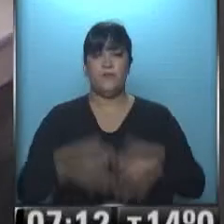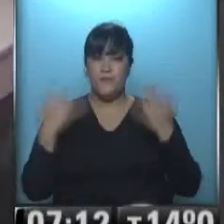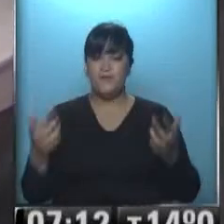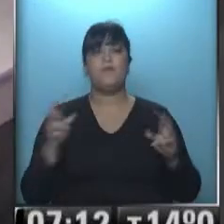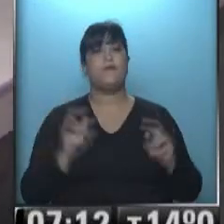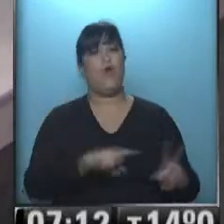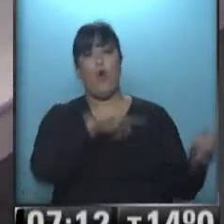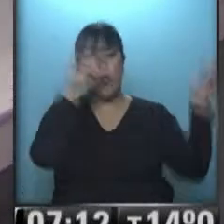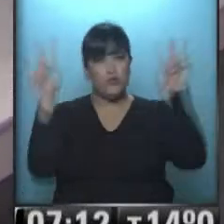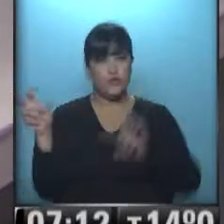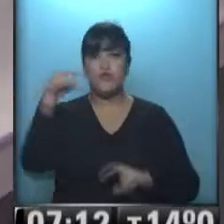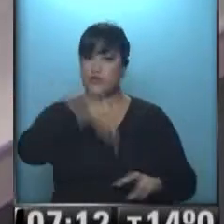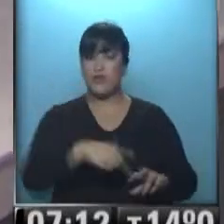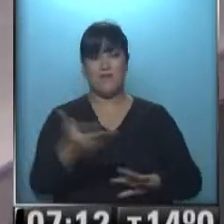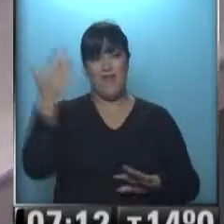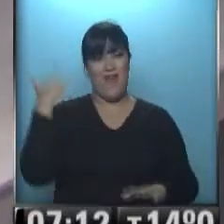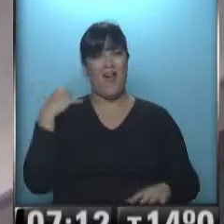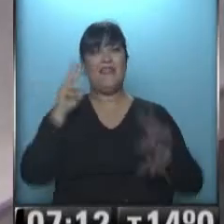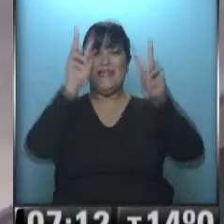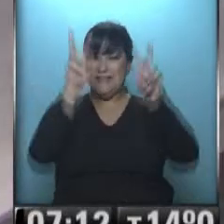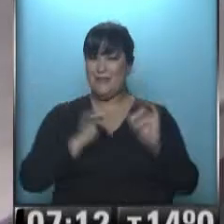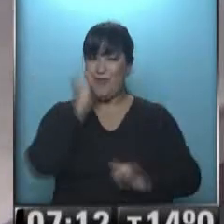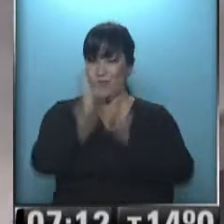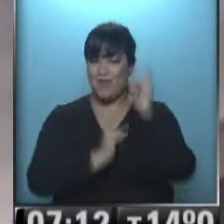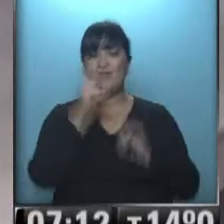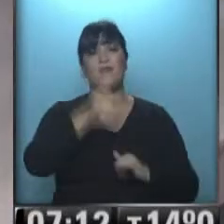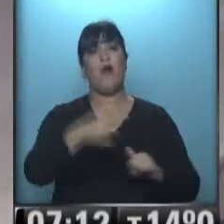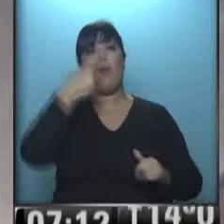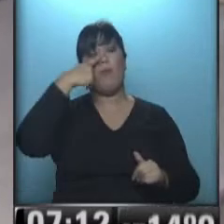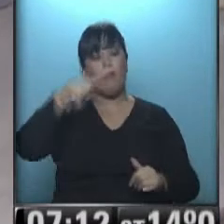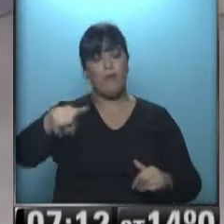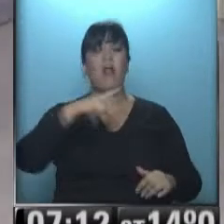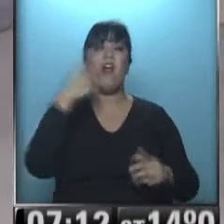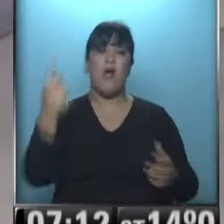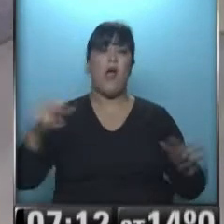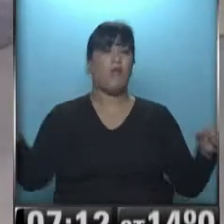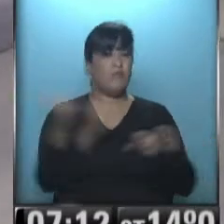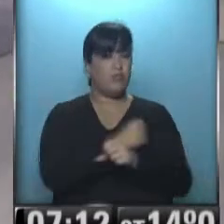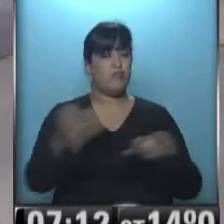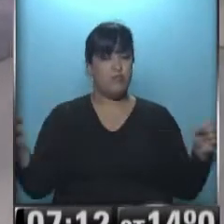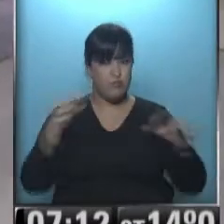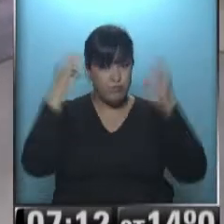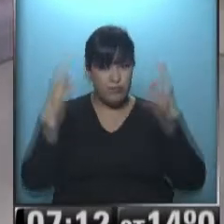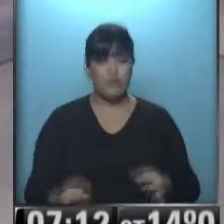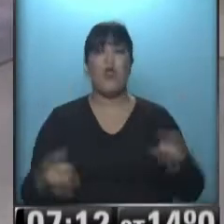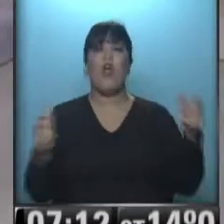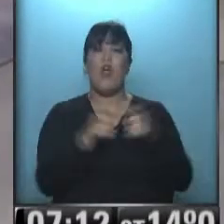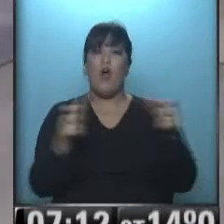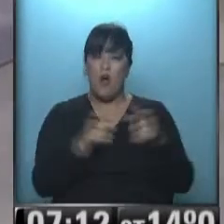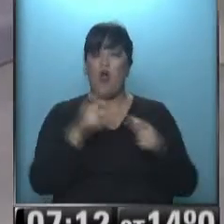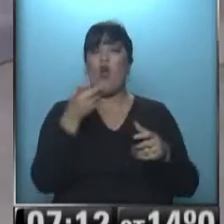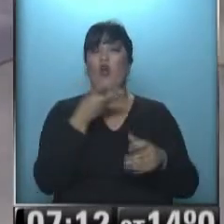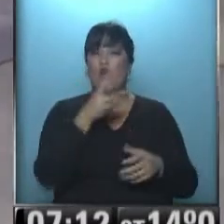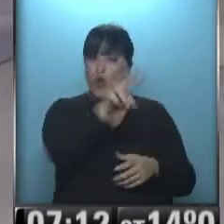otro de los grandes temas que habíamos adelantado en los títulos. Finalmente se ratifica, no se pueden cobrar copagos a través